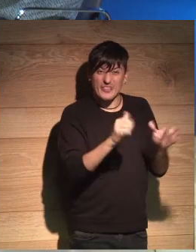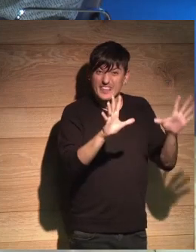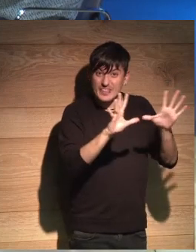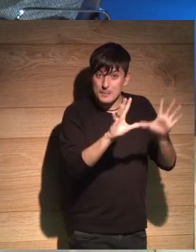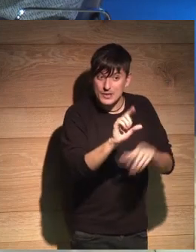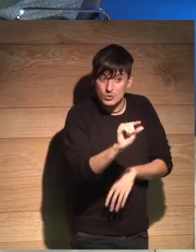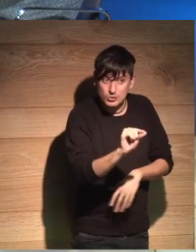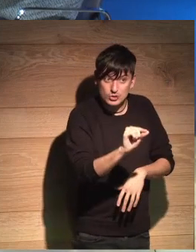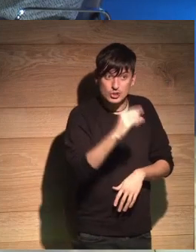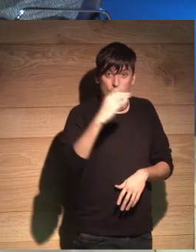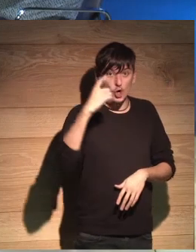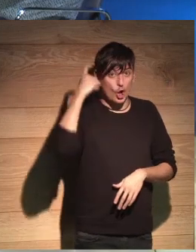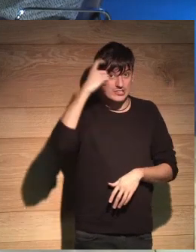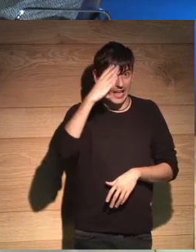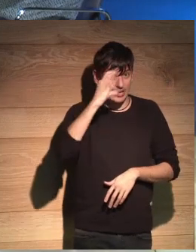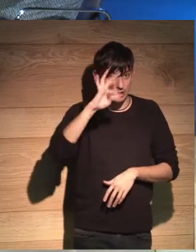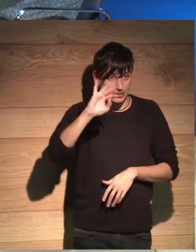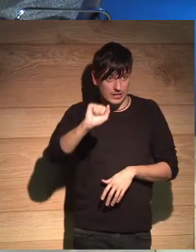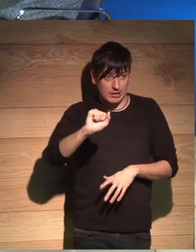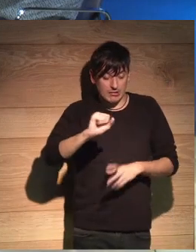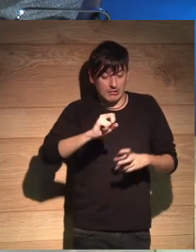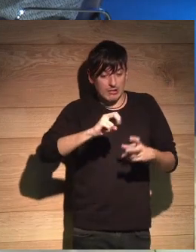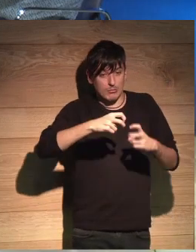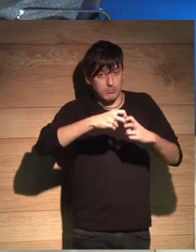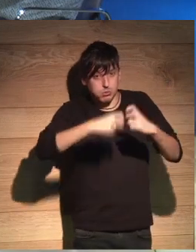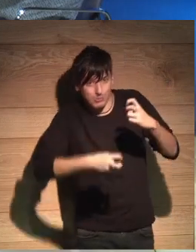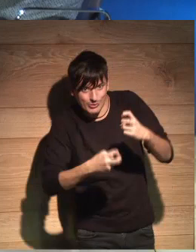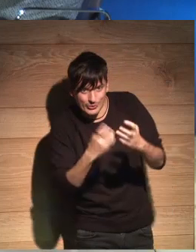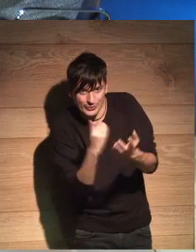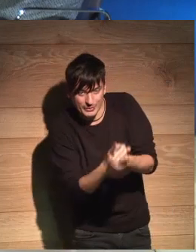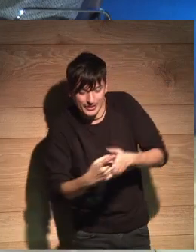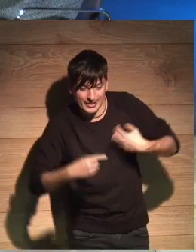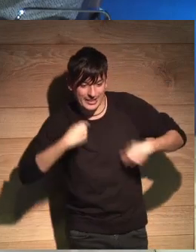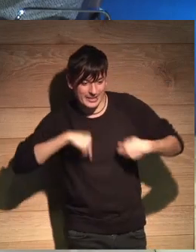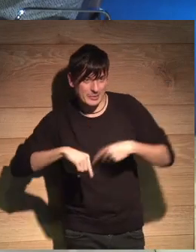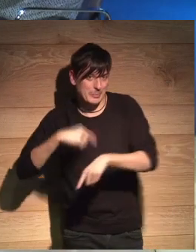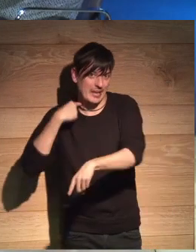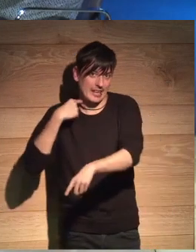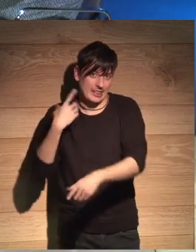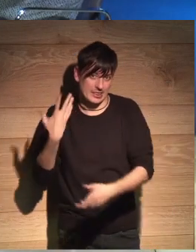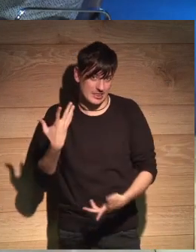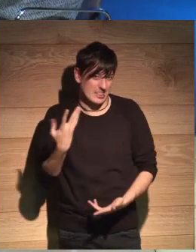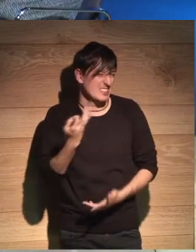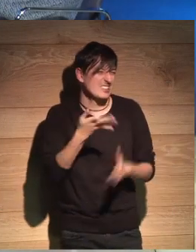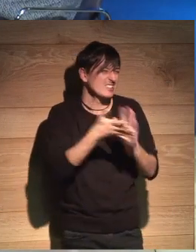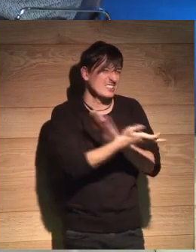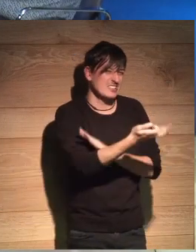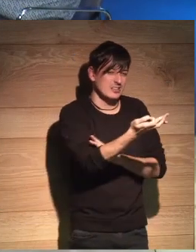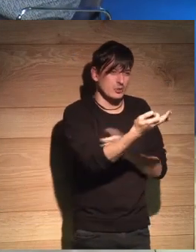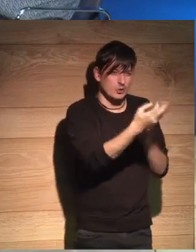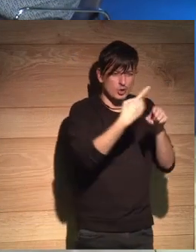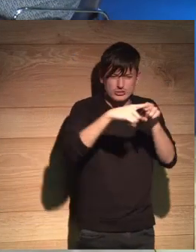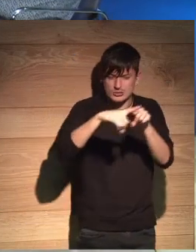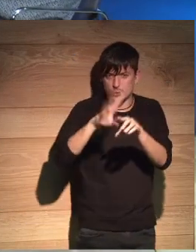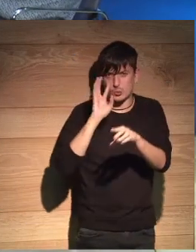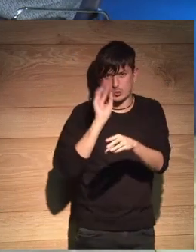10 minutos Diego Costa hizo así y recayó en la lesión. Y el Atleti perdió el tema. Quiero decir con esto que estas cosas, cuidado,